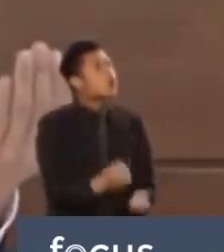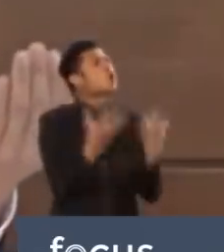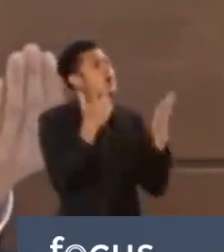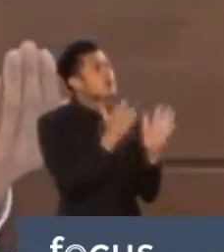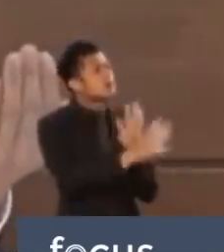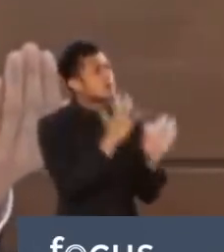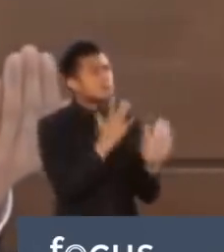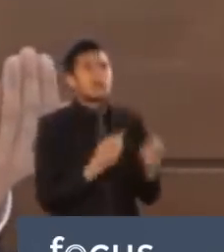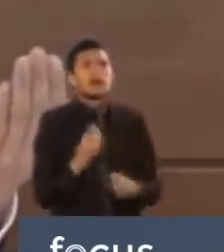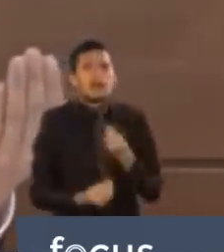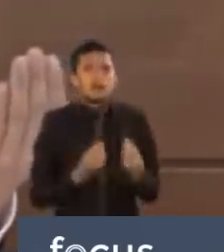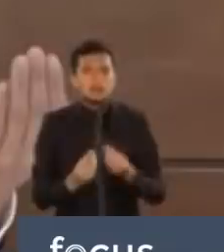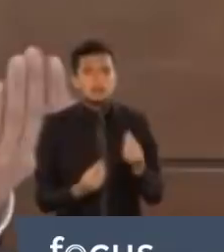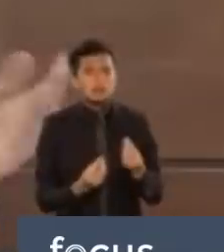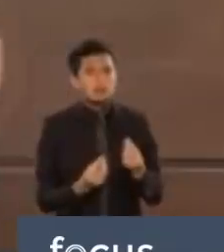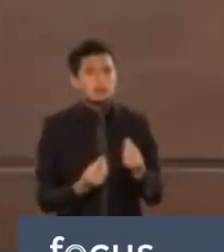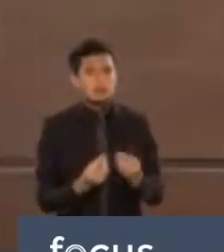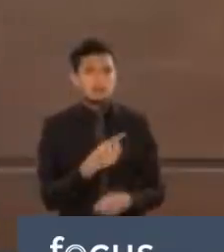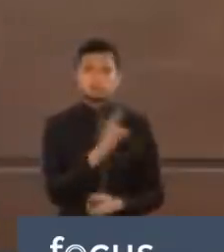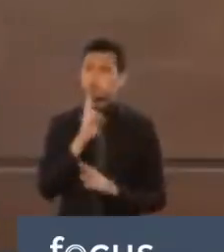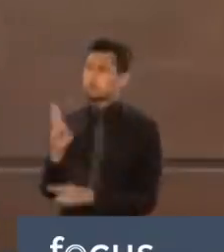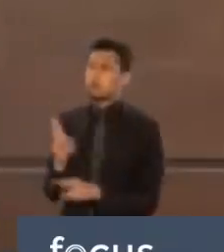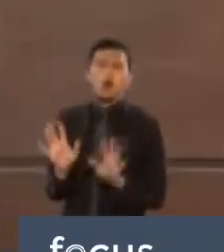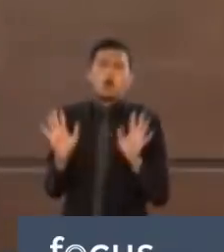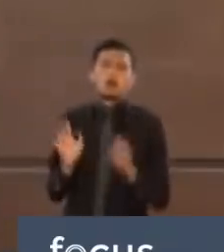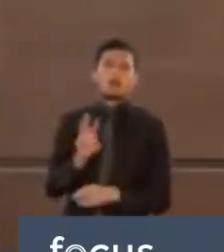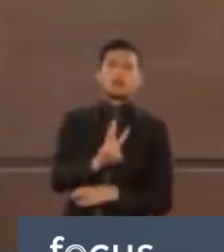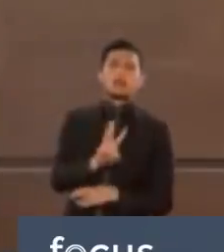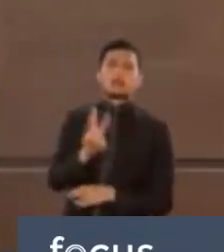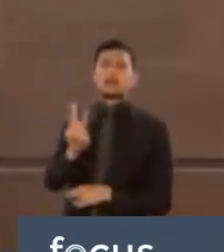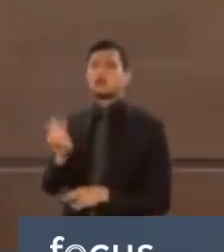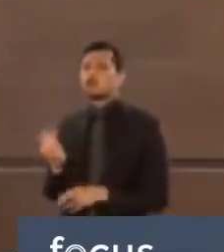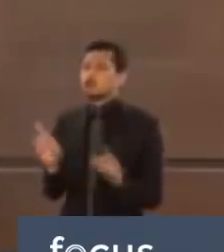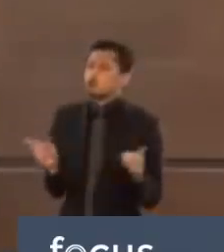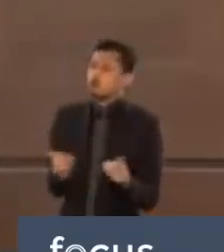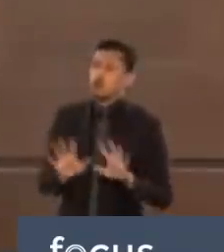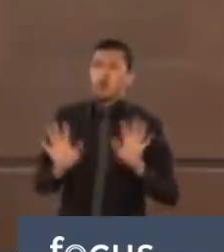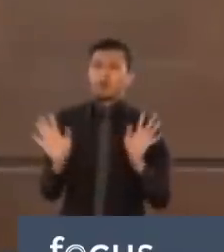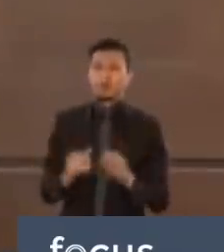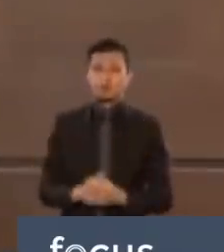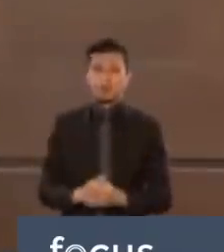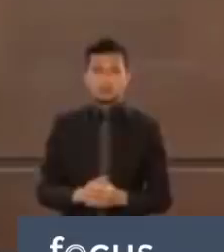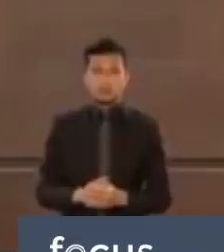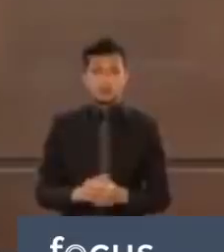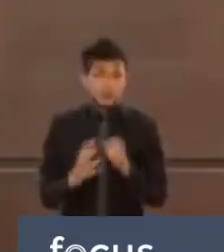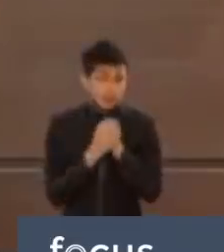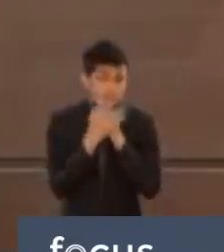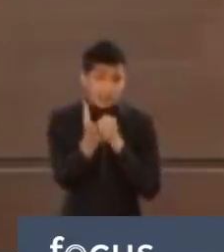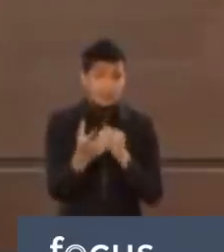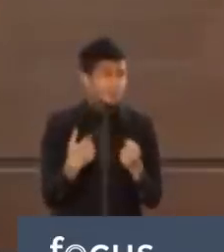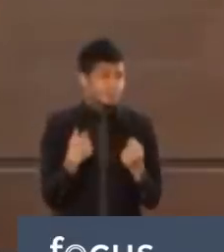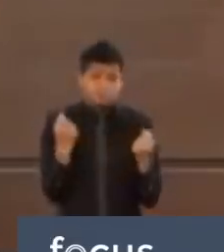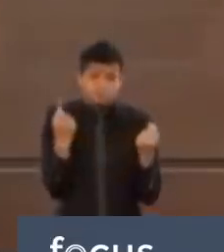hecho respecto de los 137 casos, nos diga que tiene conocimiento de 38. Eso es francamente incomprensible